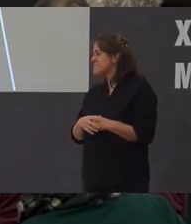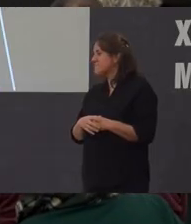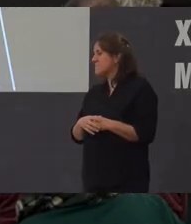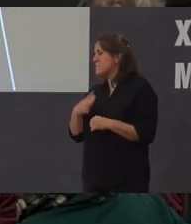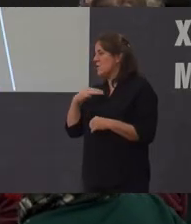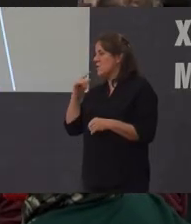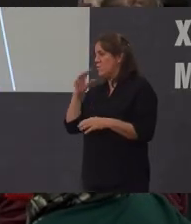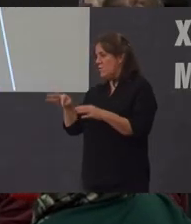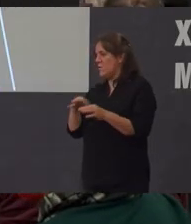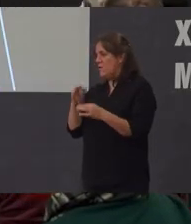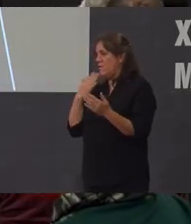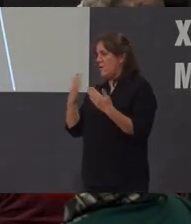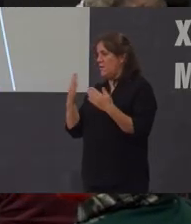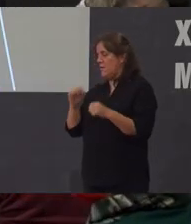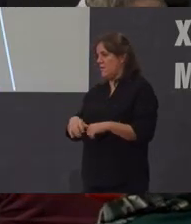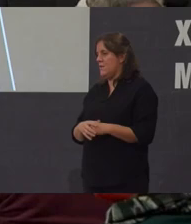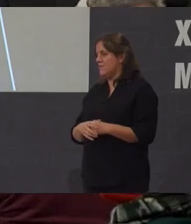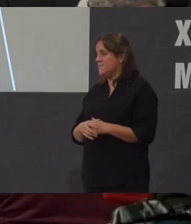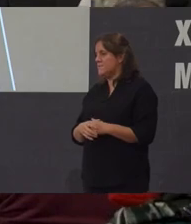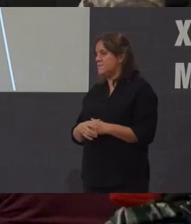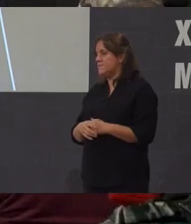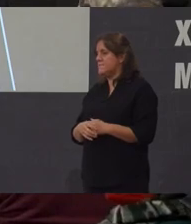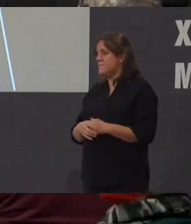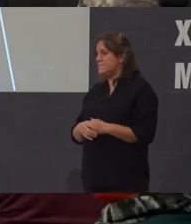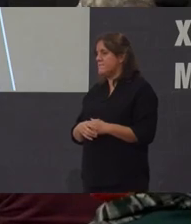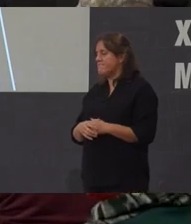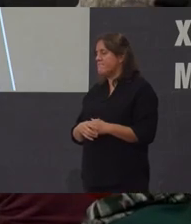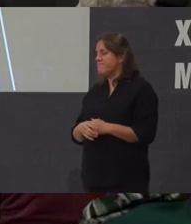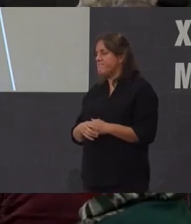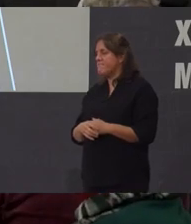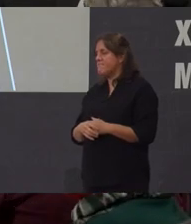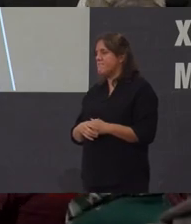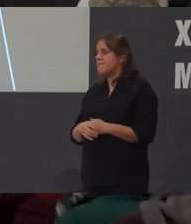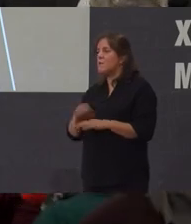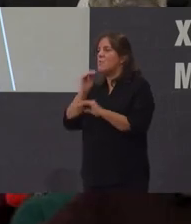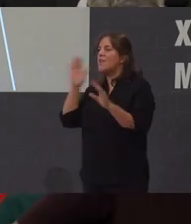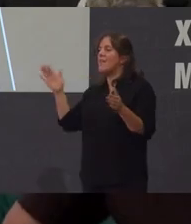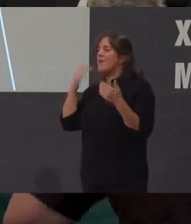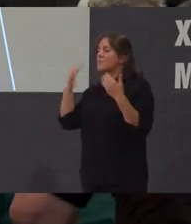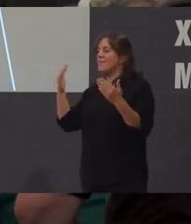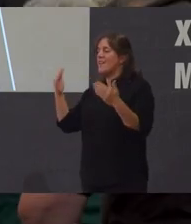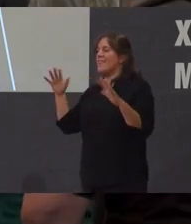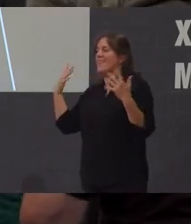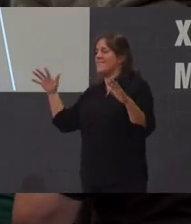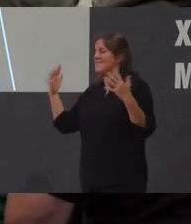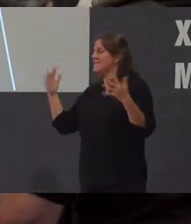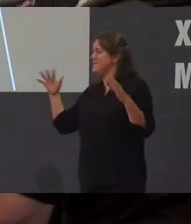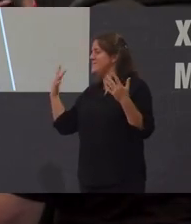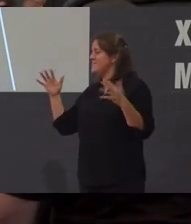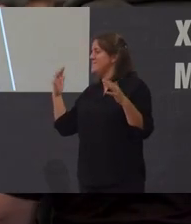podemos falar no café se queres preguntarme ou... Sí. Pois nada, moitísimas grazas. Gracias.